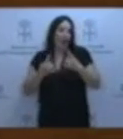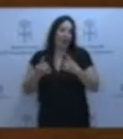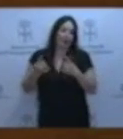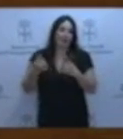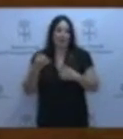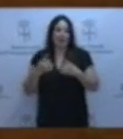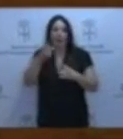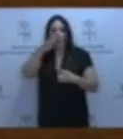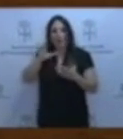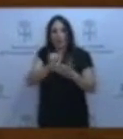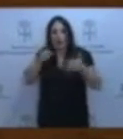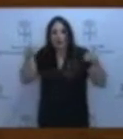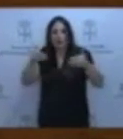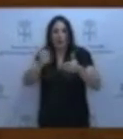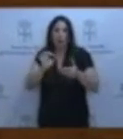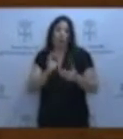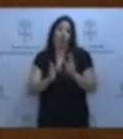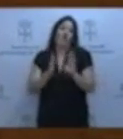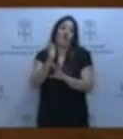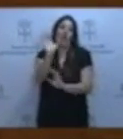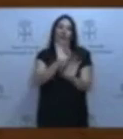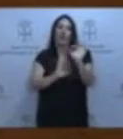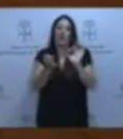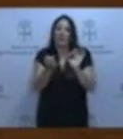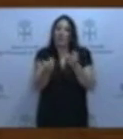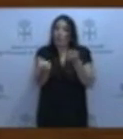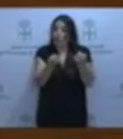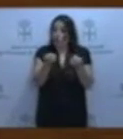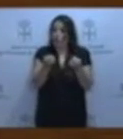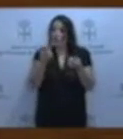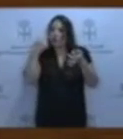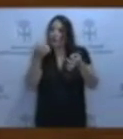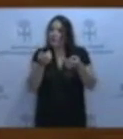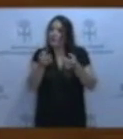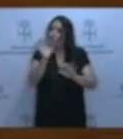a las denuncias, o va a organismos que tendrían que controlar la Administración y descubre que esos organismos no son